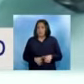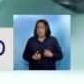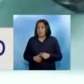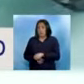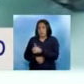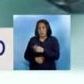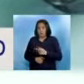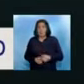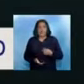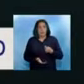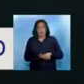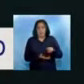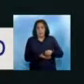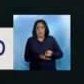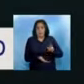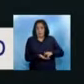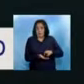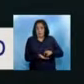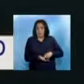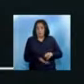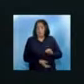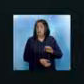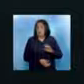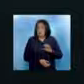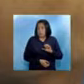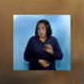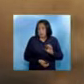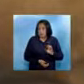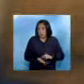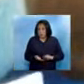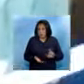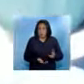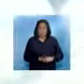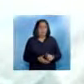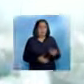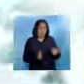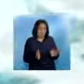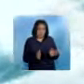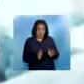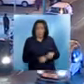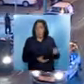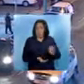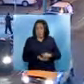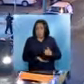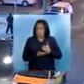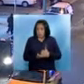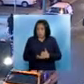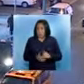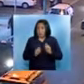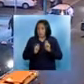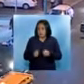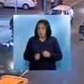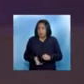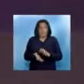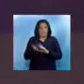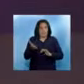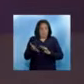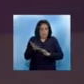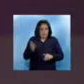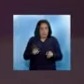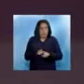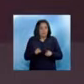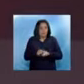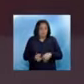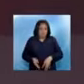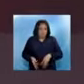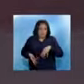son cubiertos por el Seguro Integral de Salud. Sin embargo, las pequeñas requieren más ayuda, como donaciones de sangre y pañales.